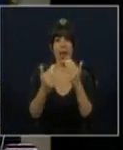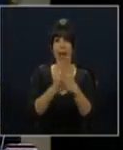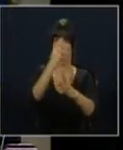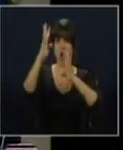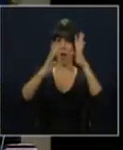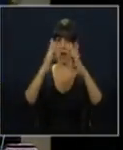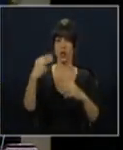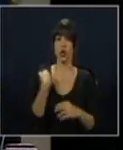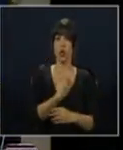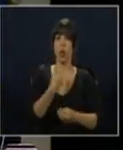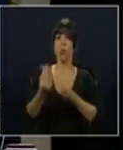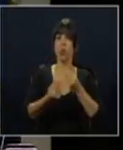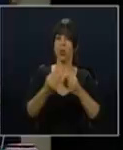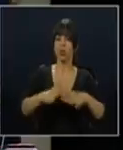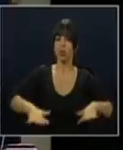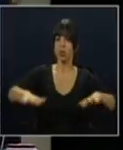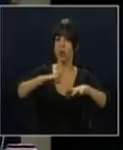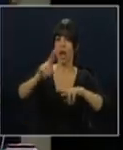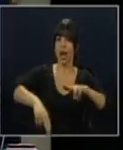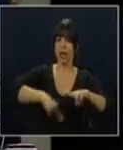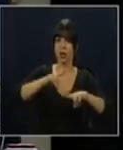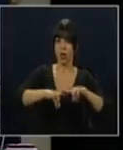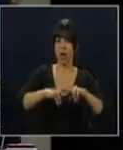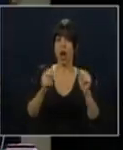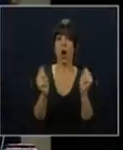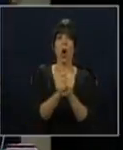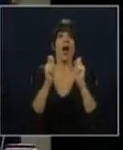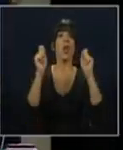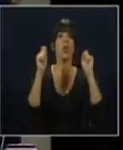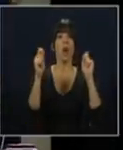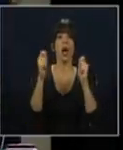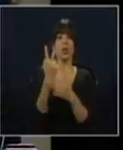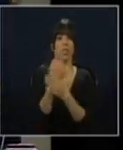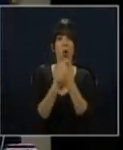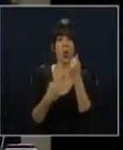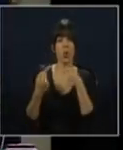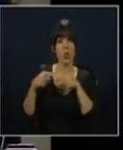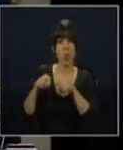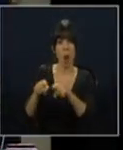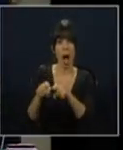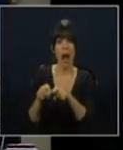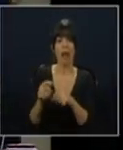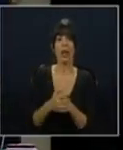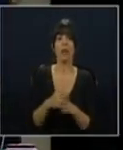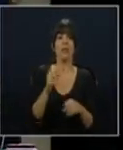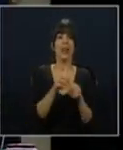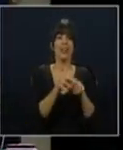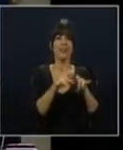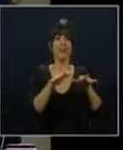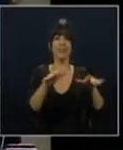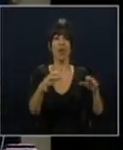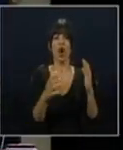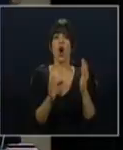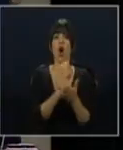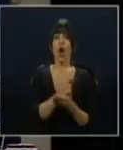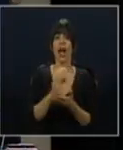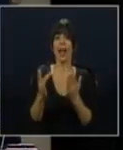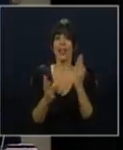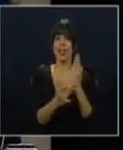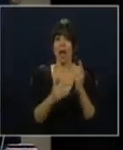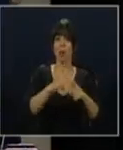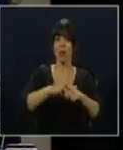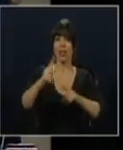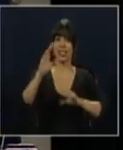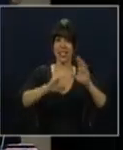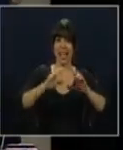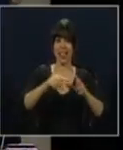de nuestra producción nacional. Junto a la educación dual y a la gran red de excelentes colegios técnico-profesionales y